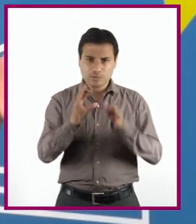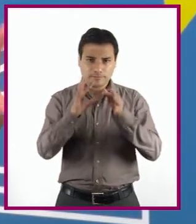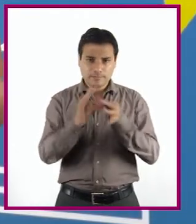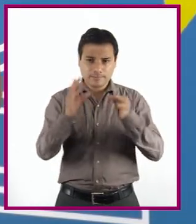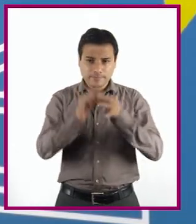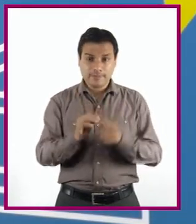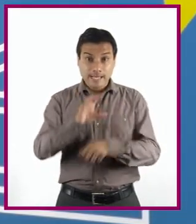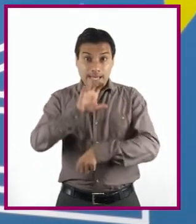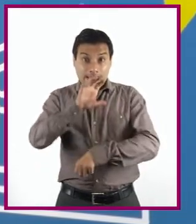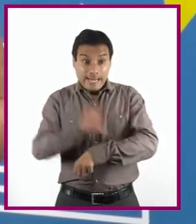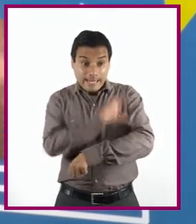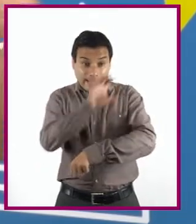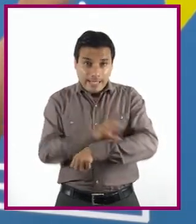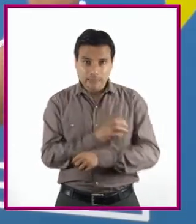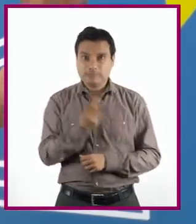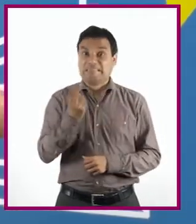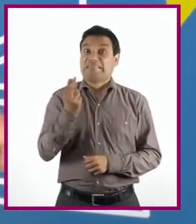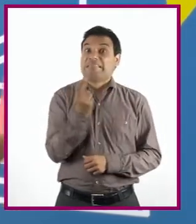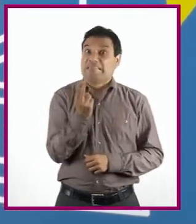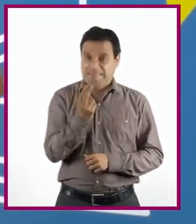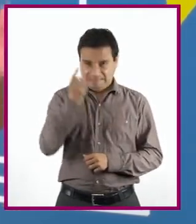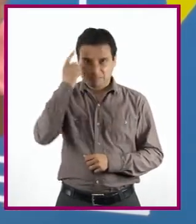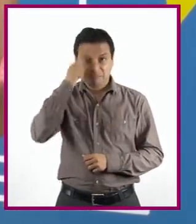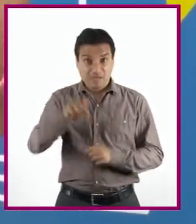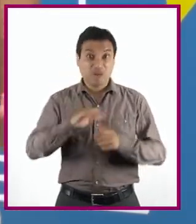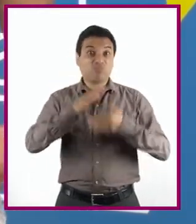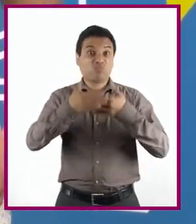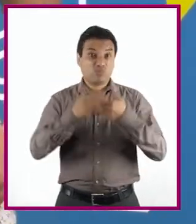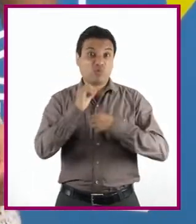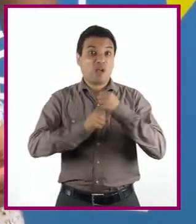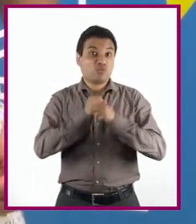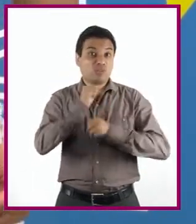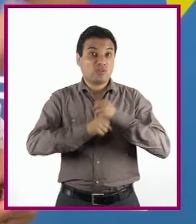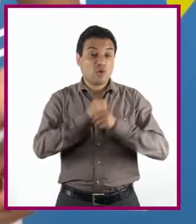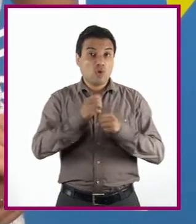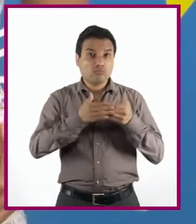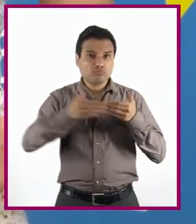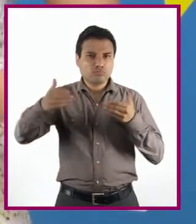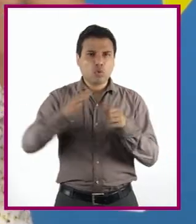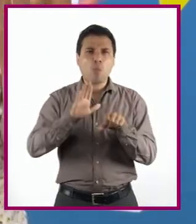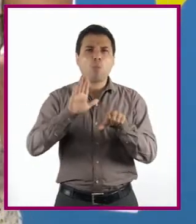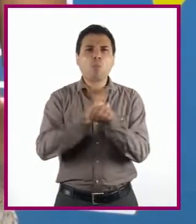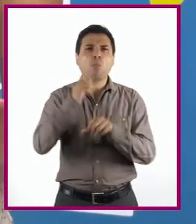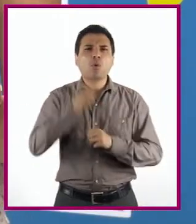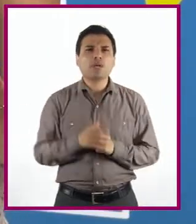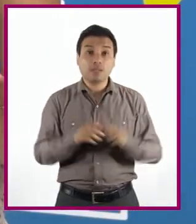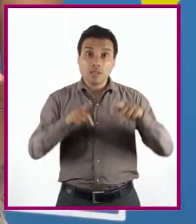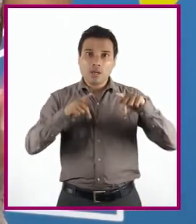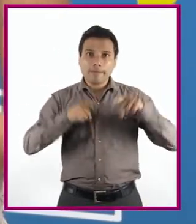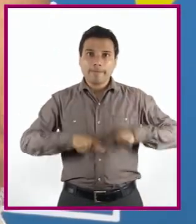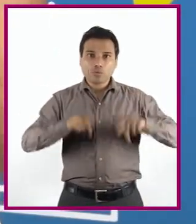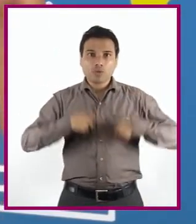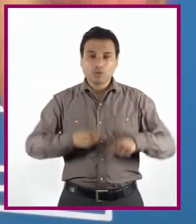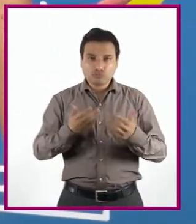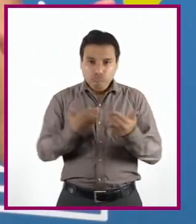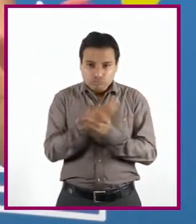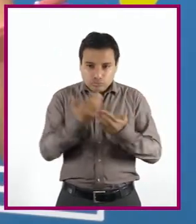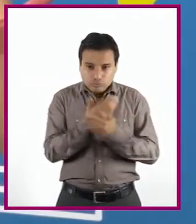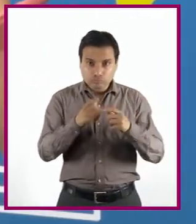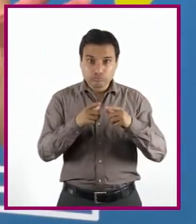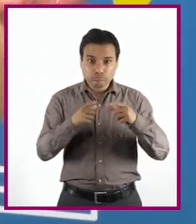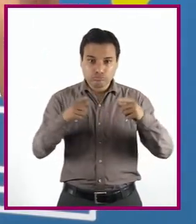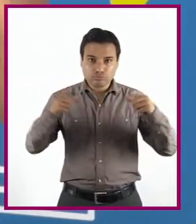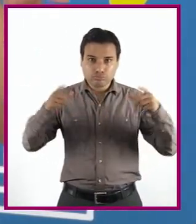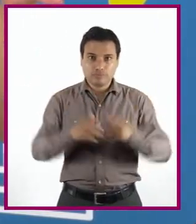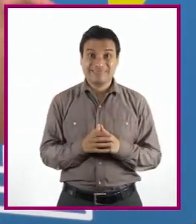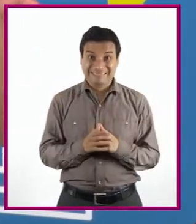de energía continuará creciendo en las próximas décadas debido al crecimiento de la población. La demanda global